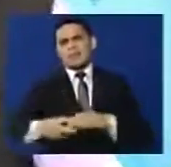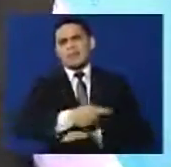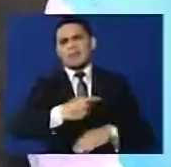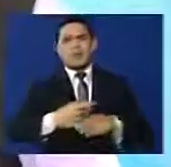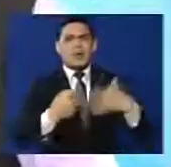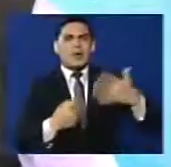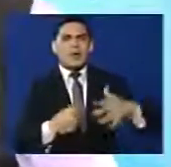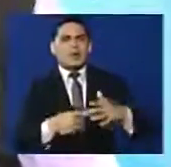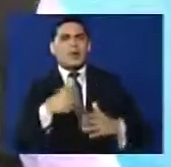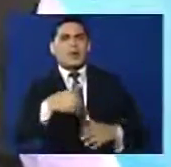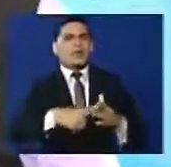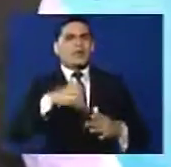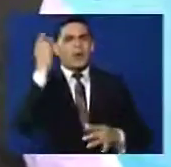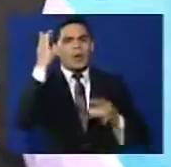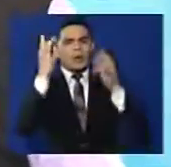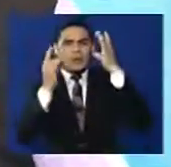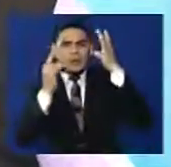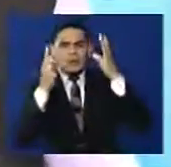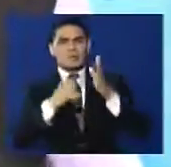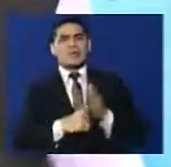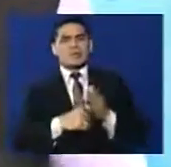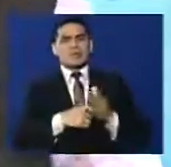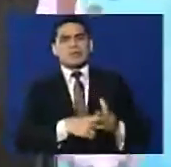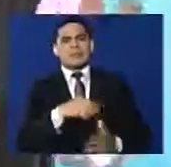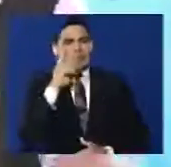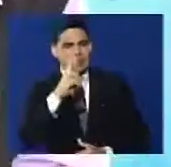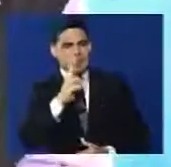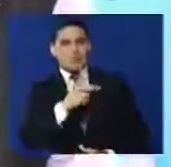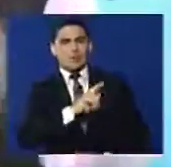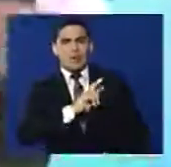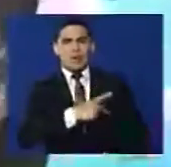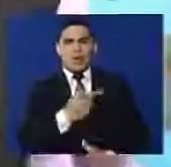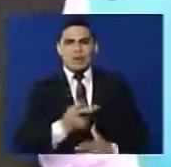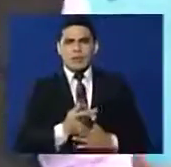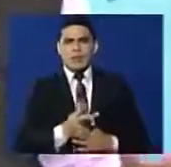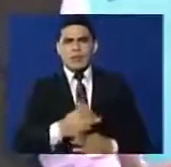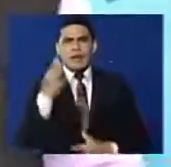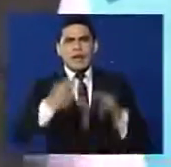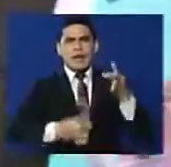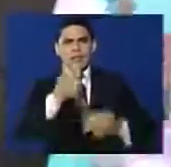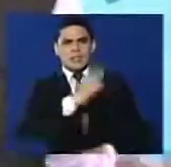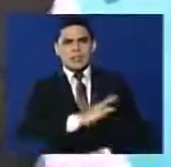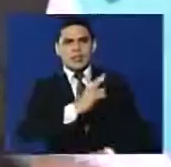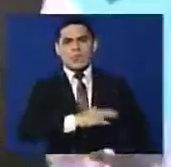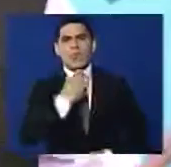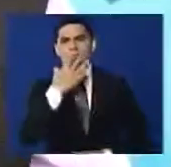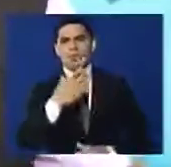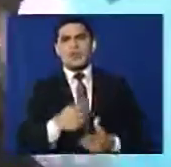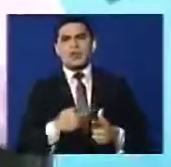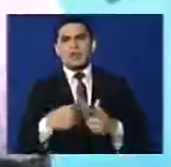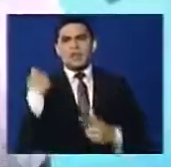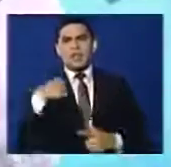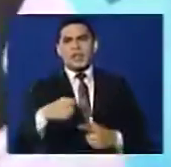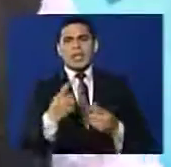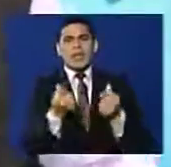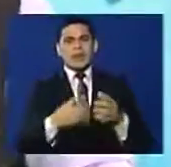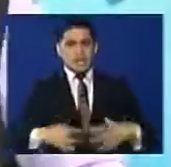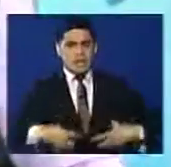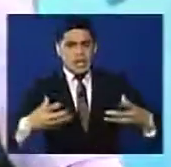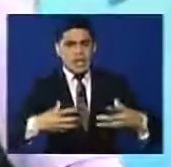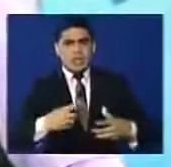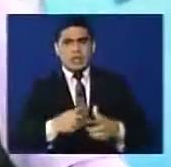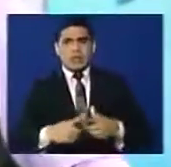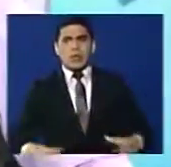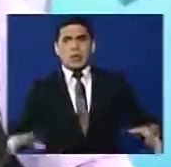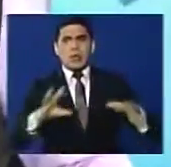Esto es un espejismo. Cuando yo digo, mira, la justicia social es fundamental. Y si tienes riqueza para progresar, la combina las dos y tienes